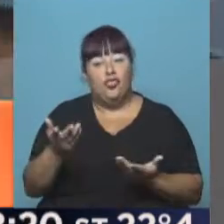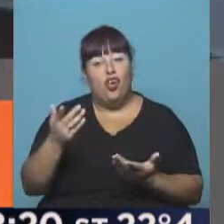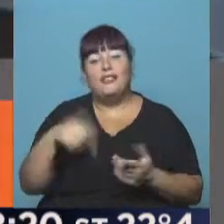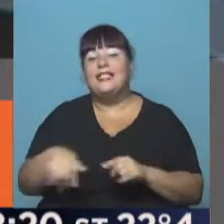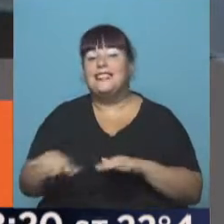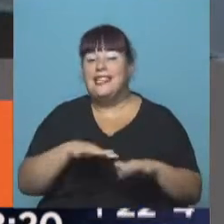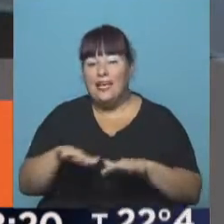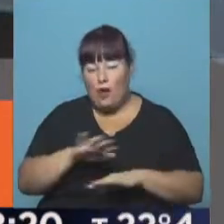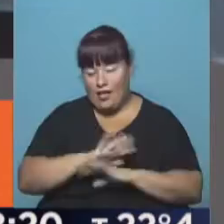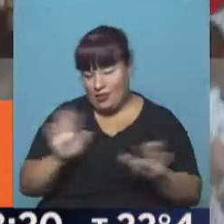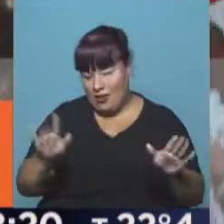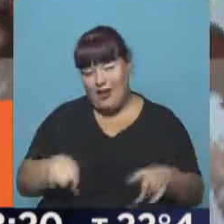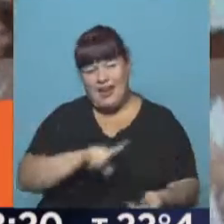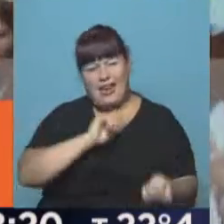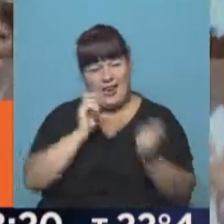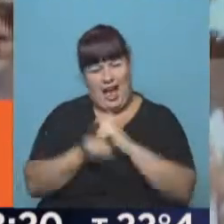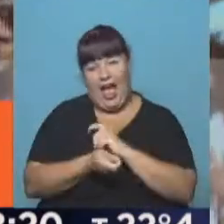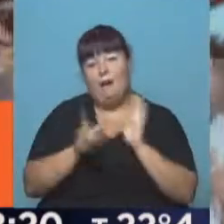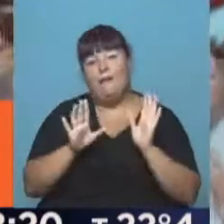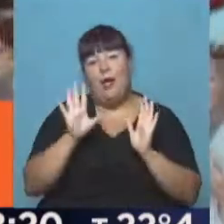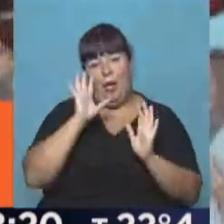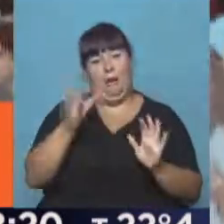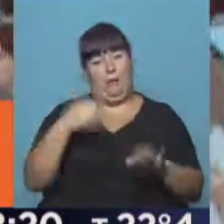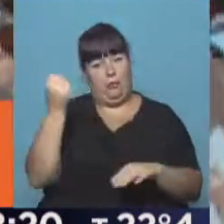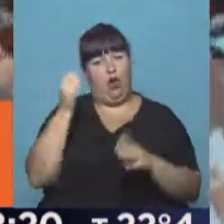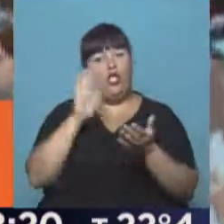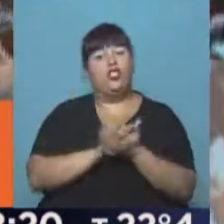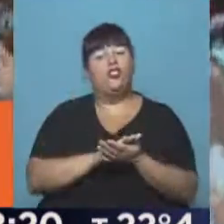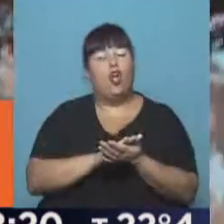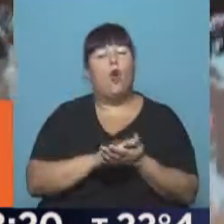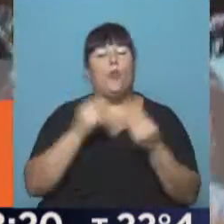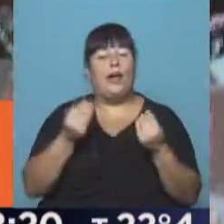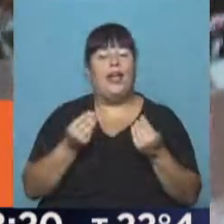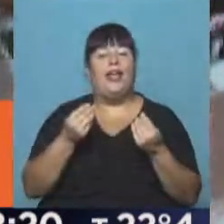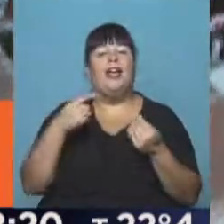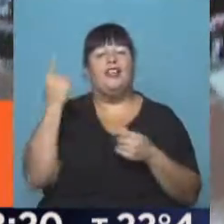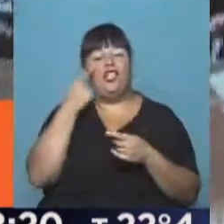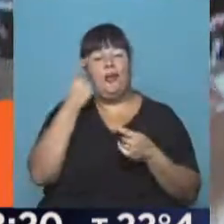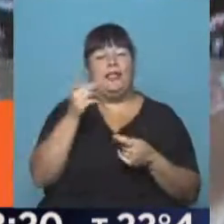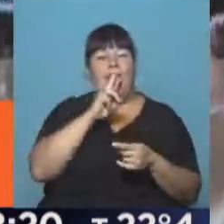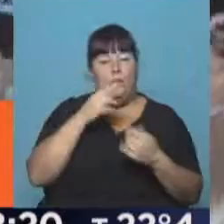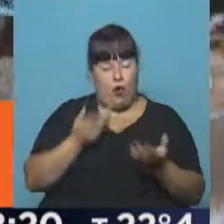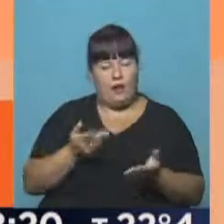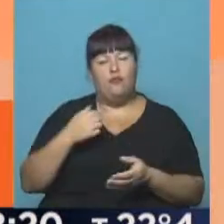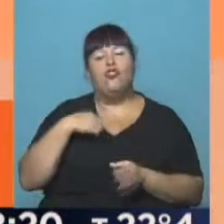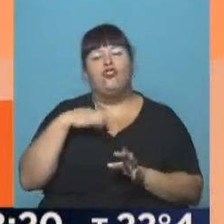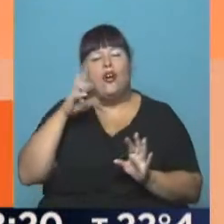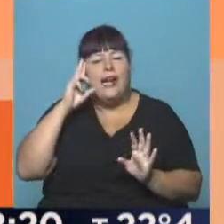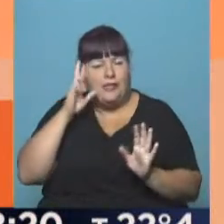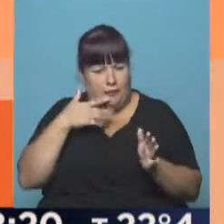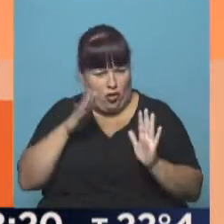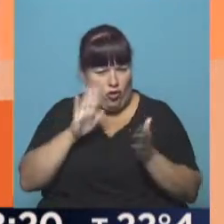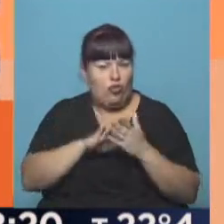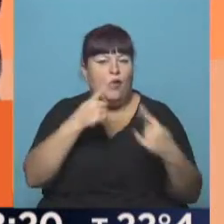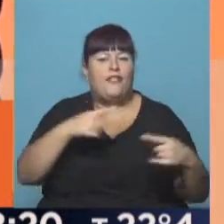una situación que ha cambiado, por lo menos notablemente, respecto de las sensibilidades de las mujeres. Yo quiero ser muy respetuoso con